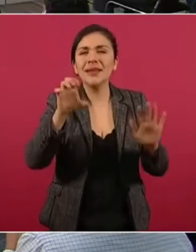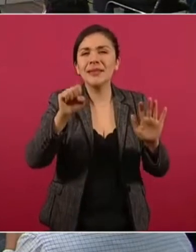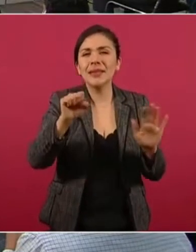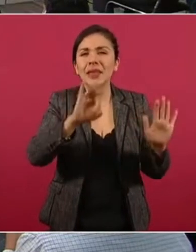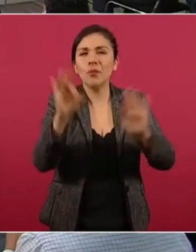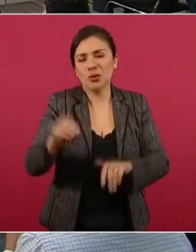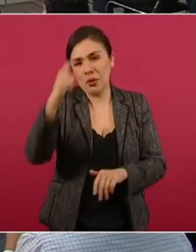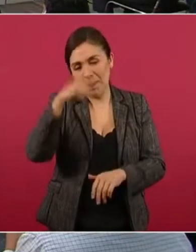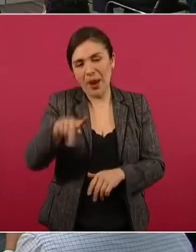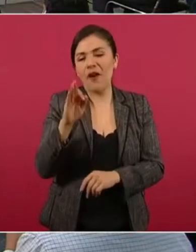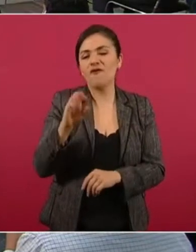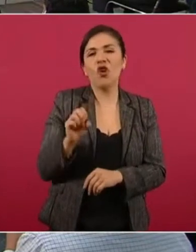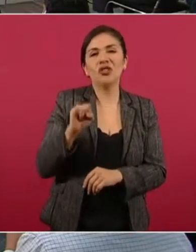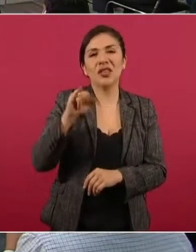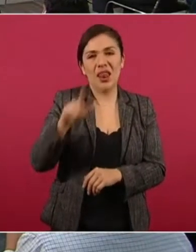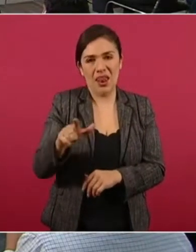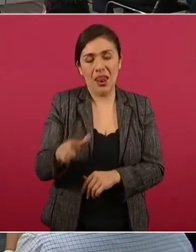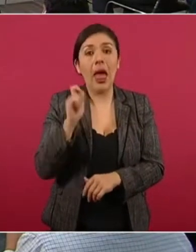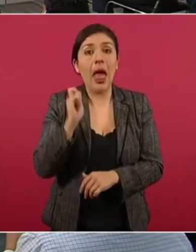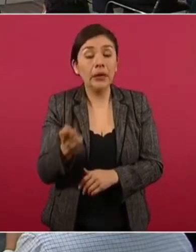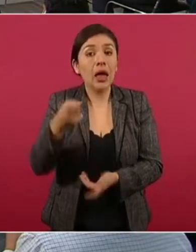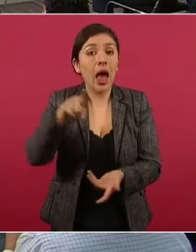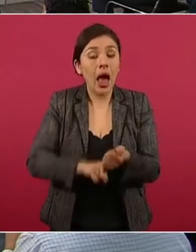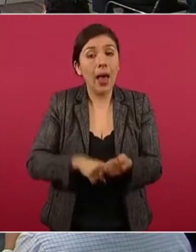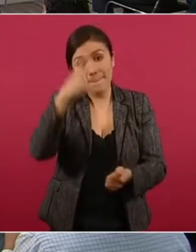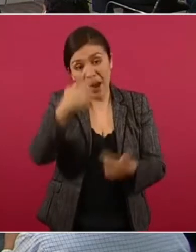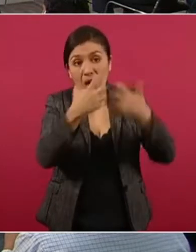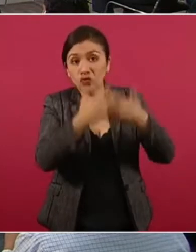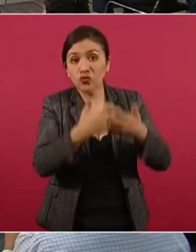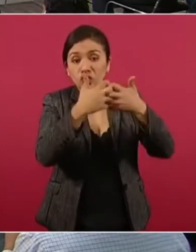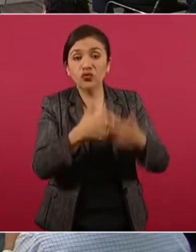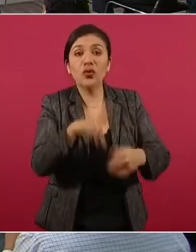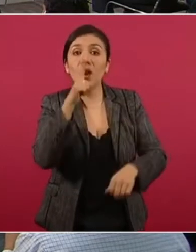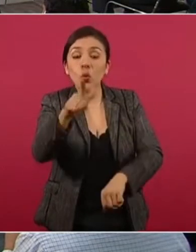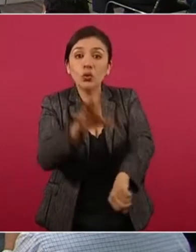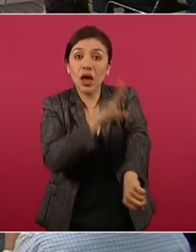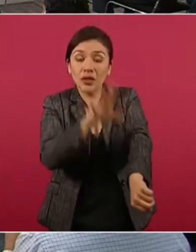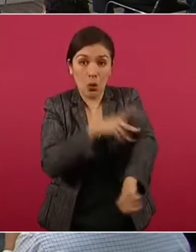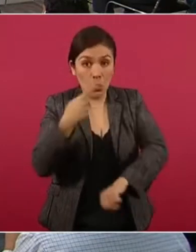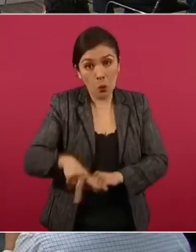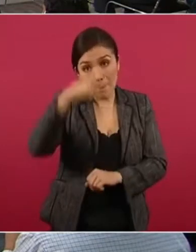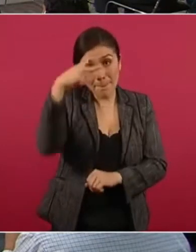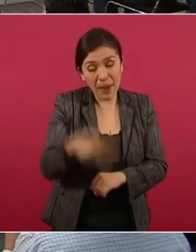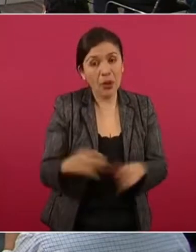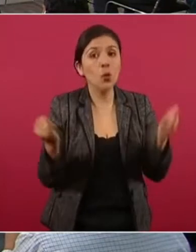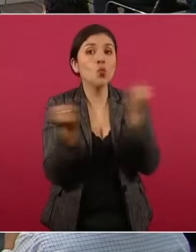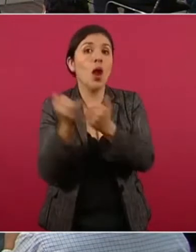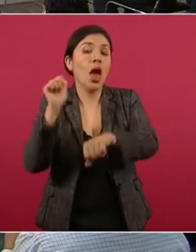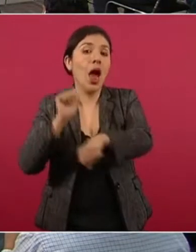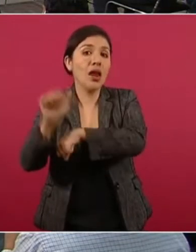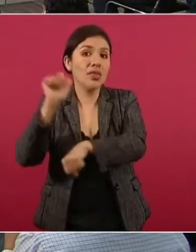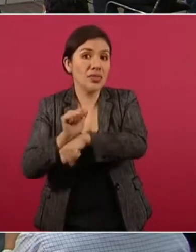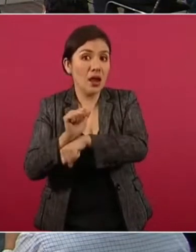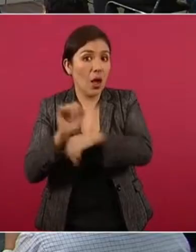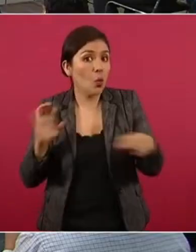de fósiles equivale a toda la producción de electricidad en México y en Argentina juntos.